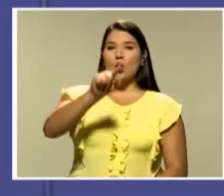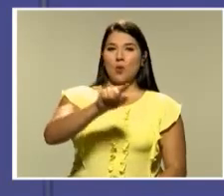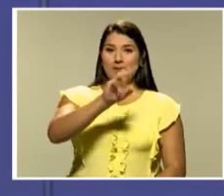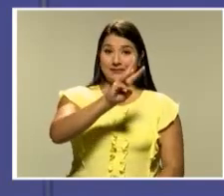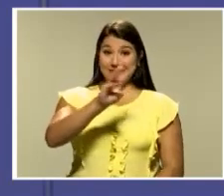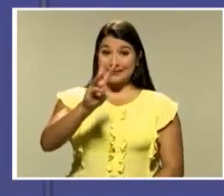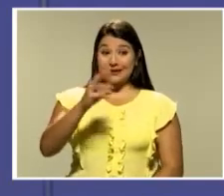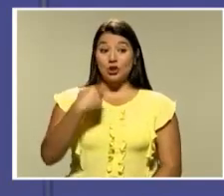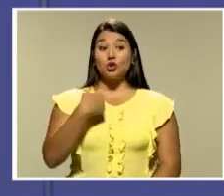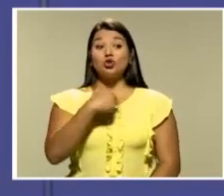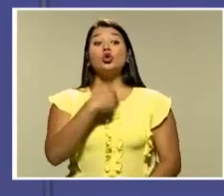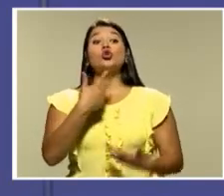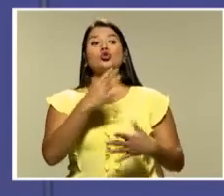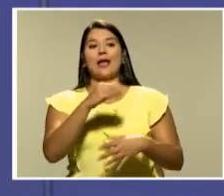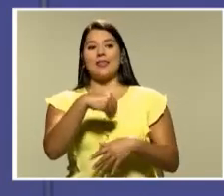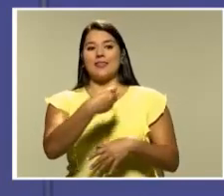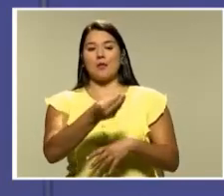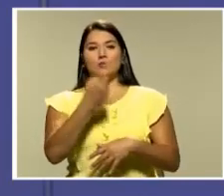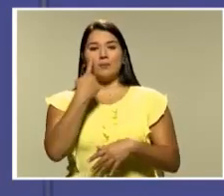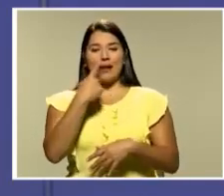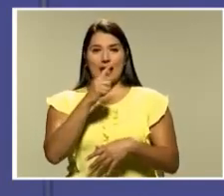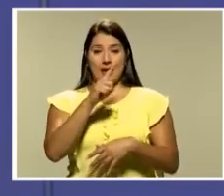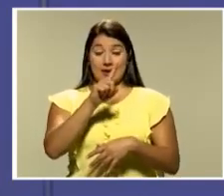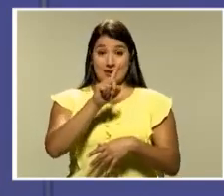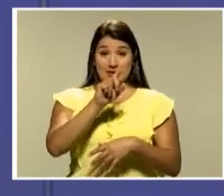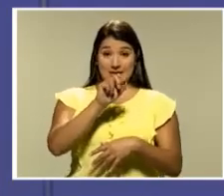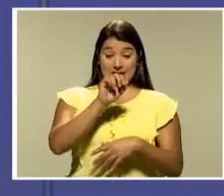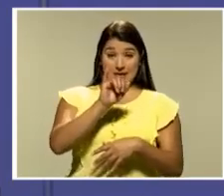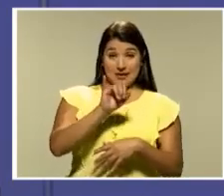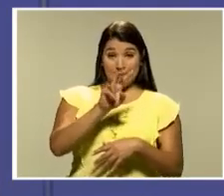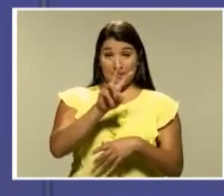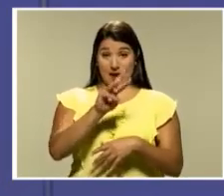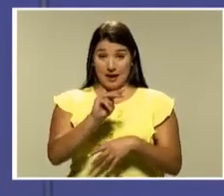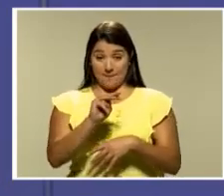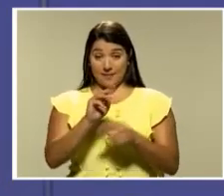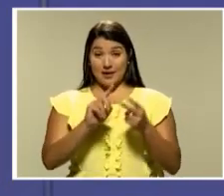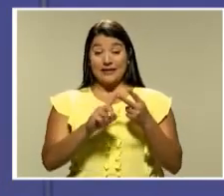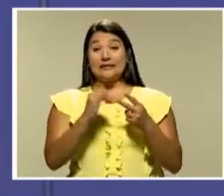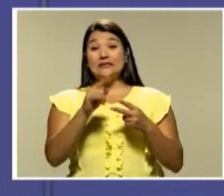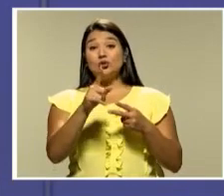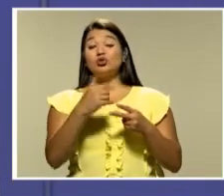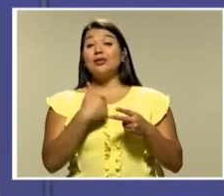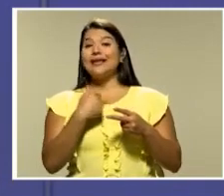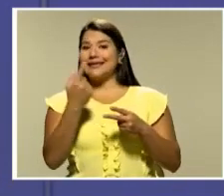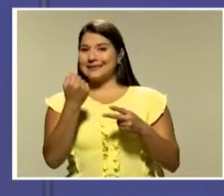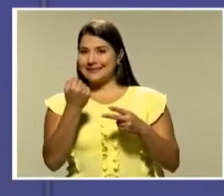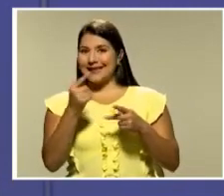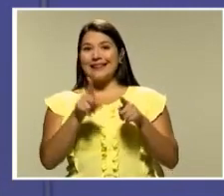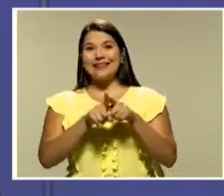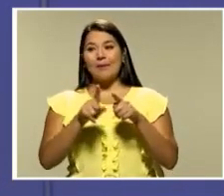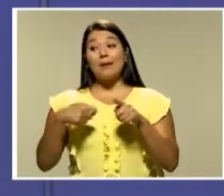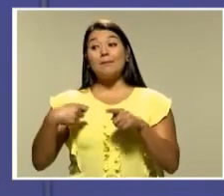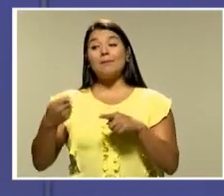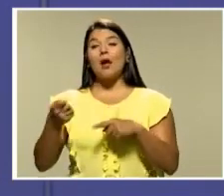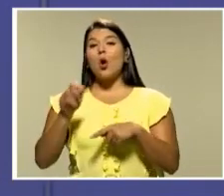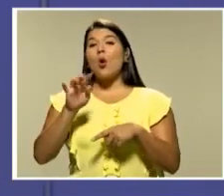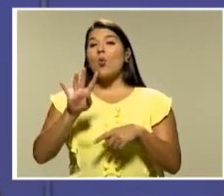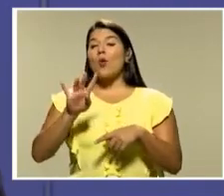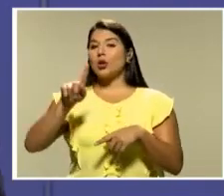estamos dando al IVM, si sos un asalariado, también estás dando